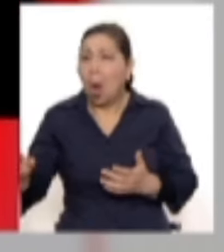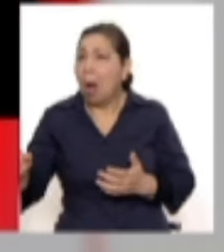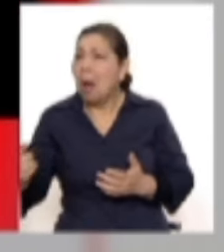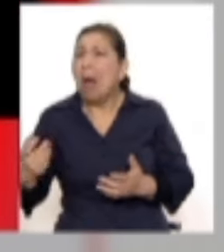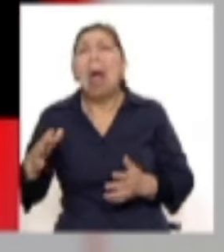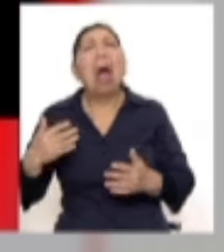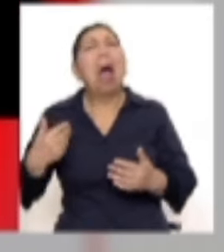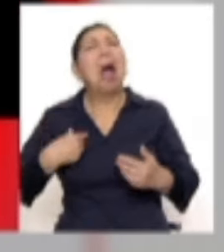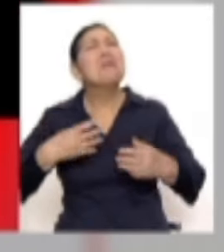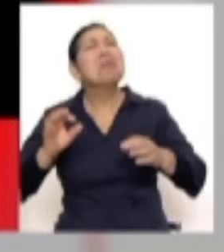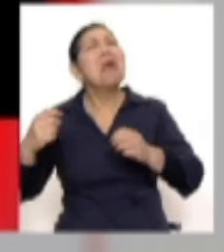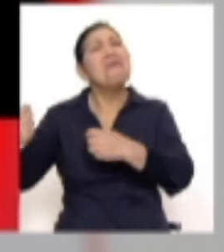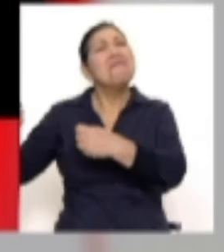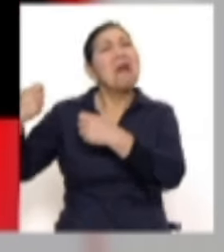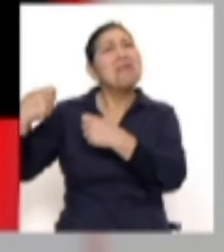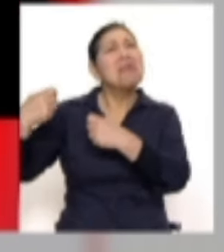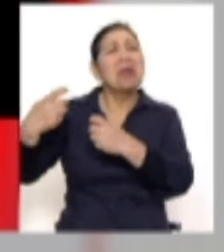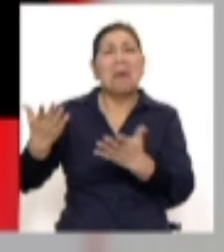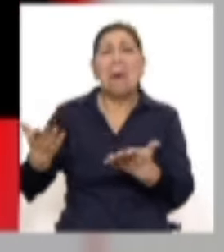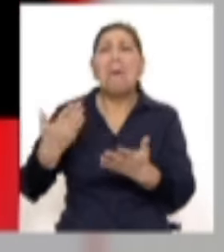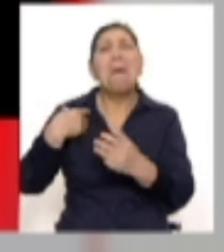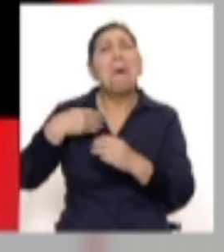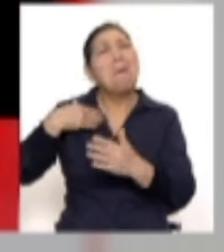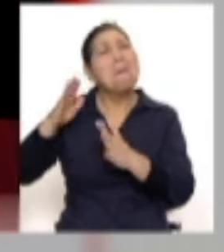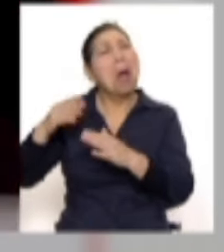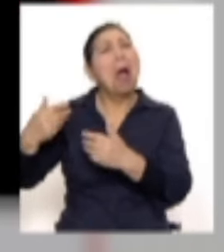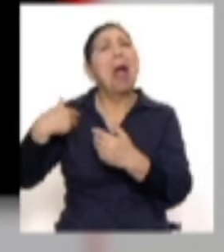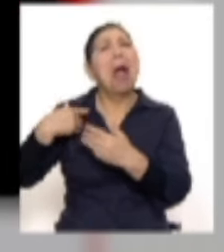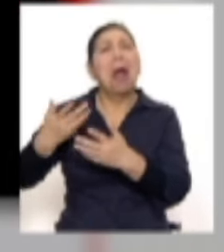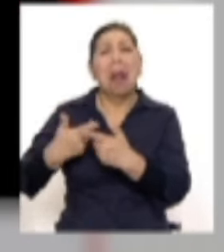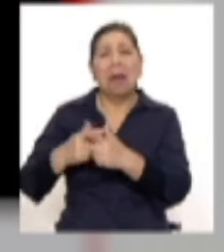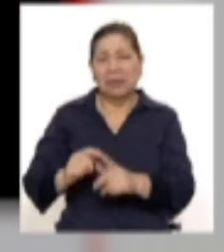se declara perseguido y dijo ser víctima de gobiernos neoliberales.